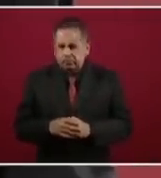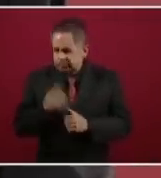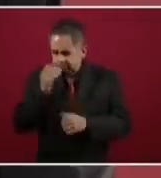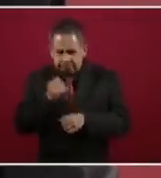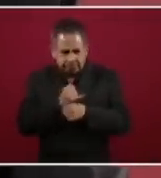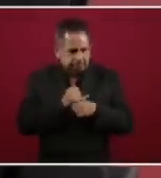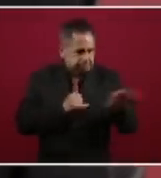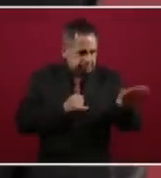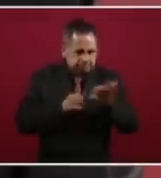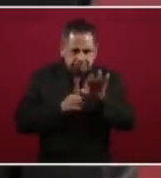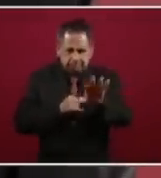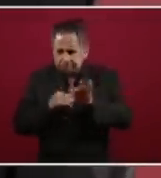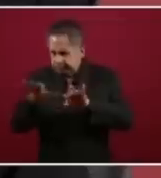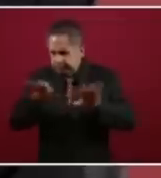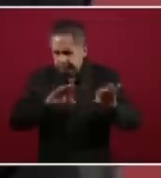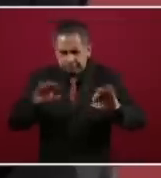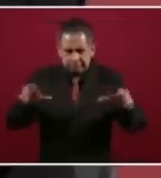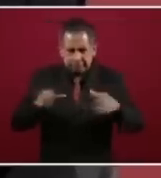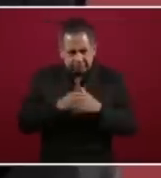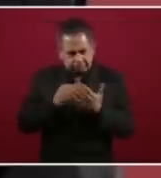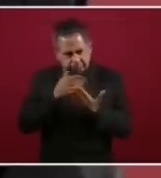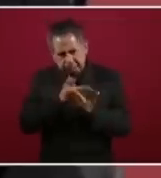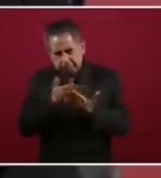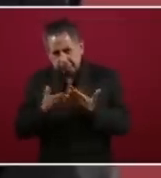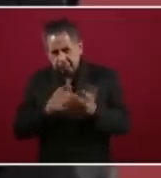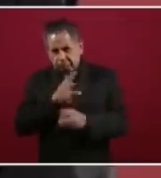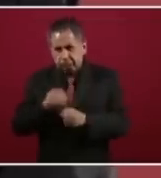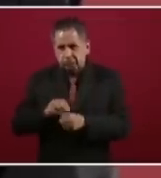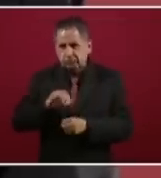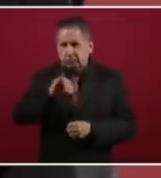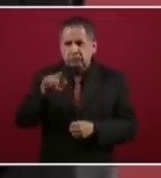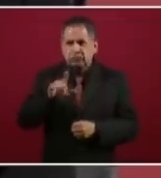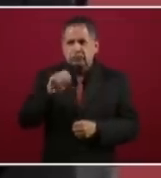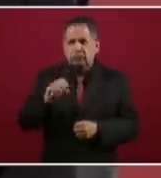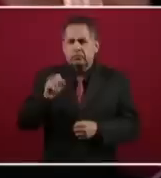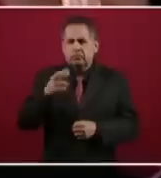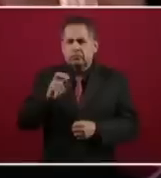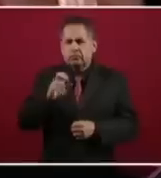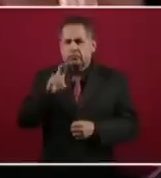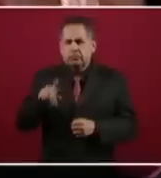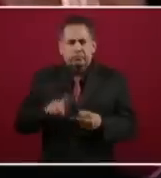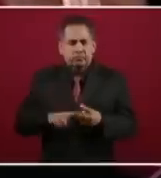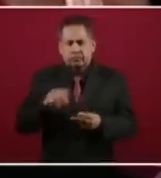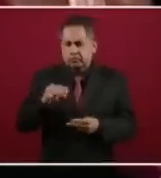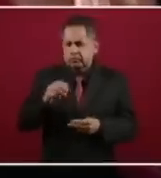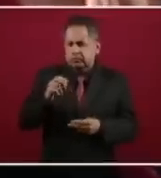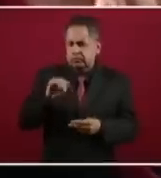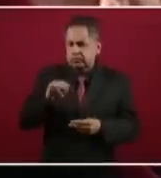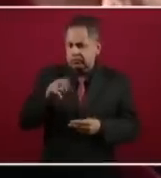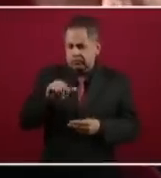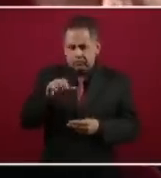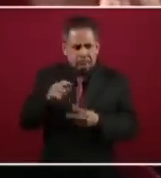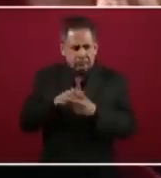recopilación de documentos don Julio Scherrer con Monse Ibáez,